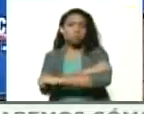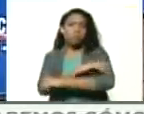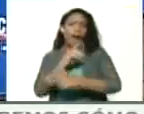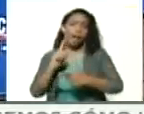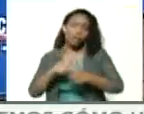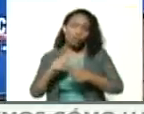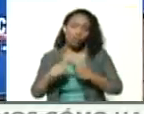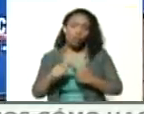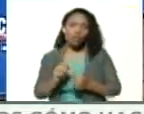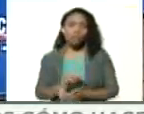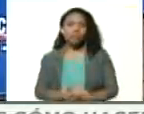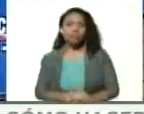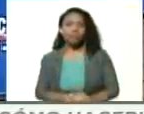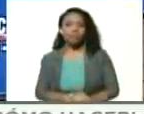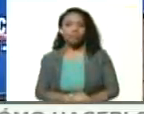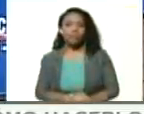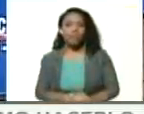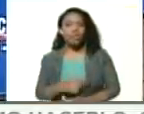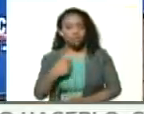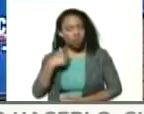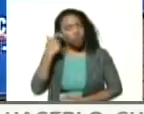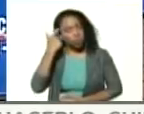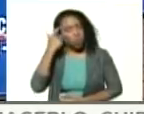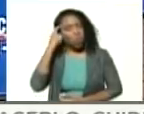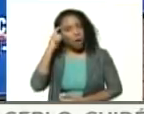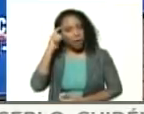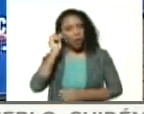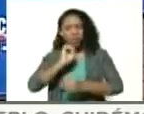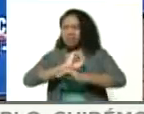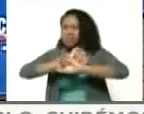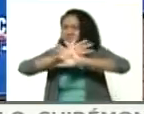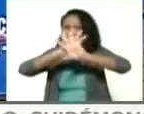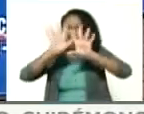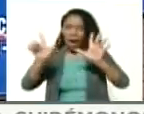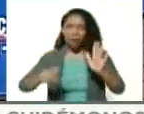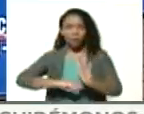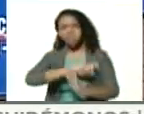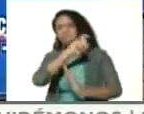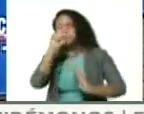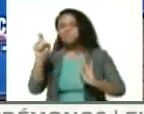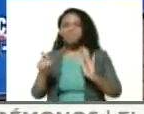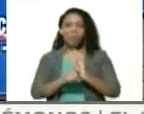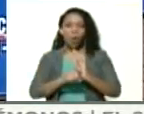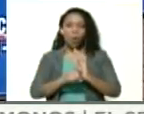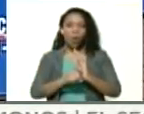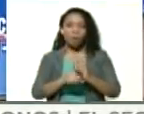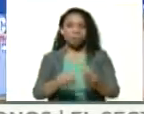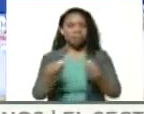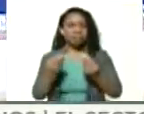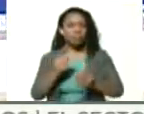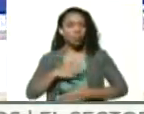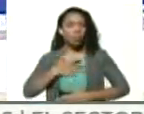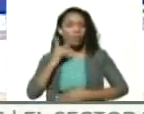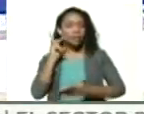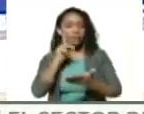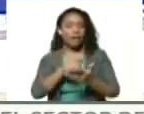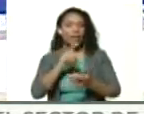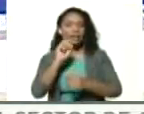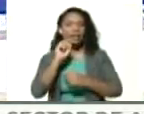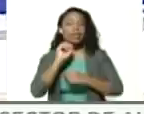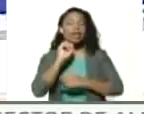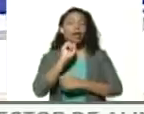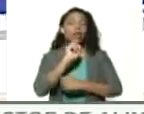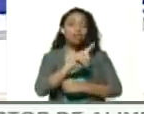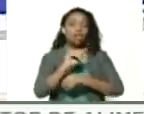entonces. Lo recuerdo clara y plenamente, para poder llegar a los 110